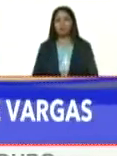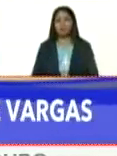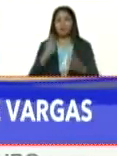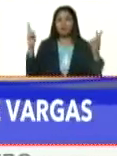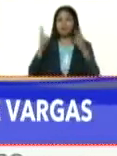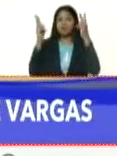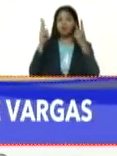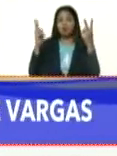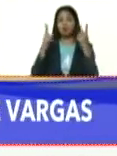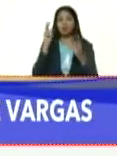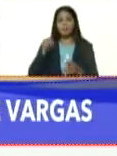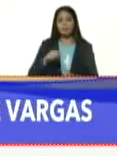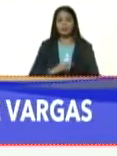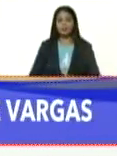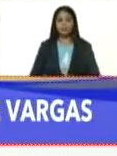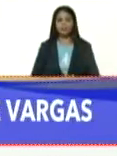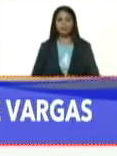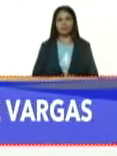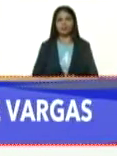victoria.